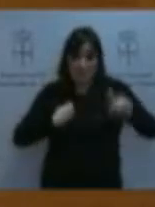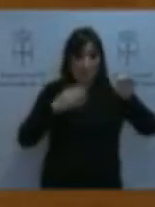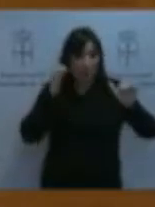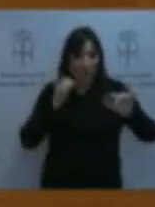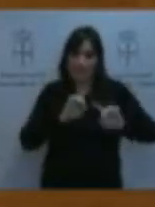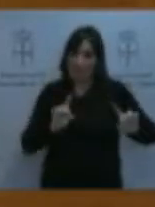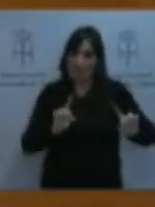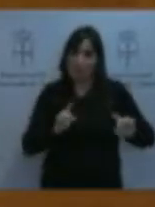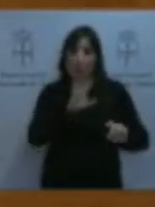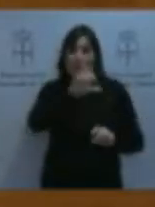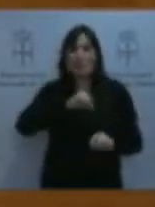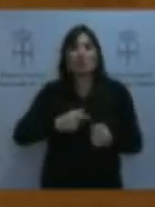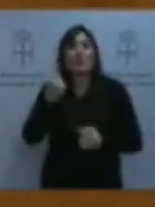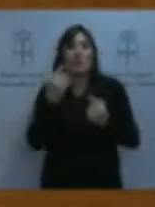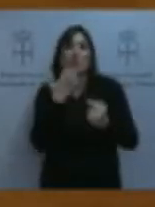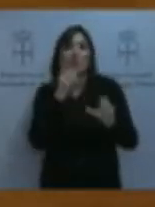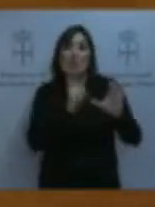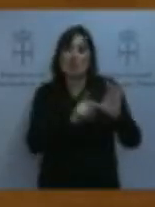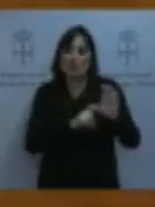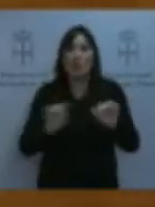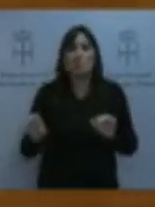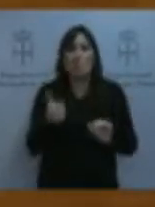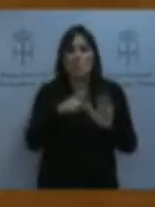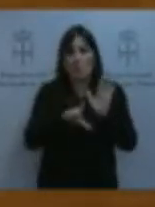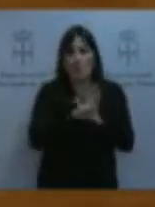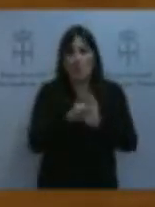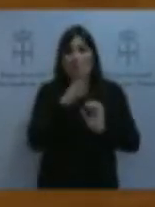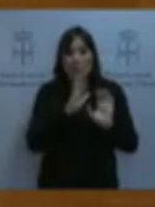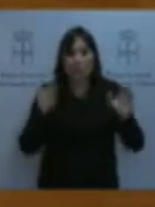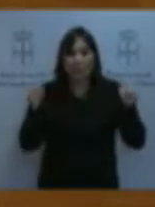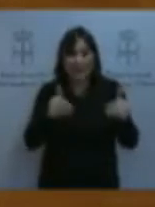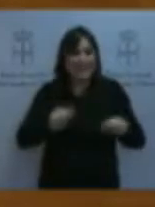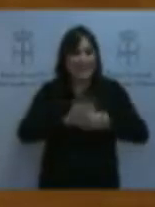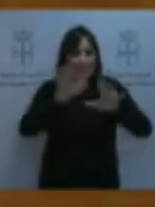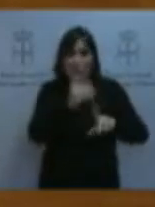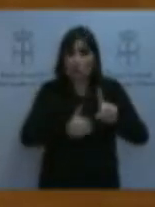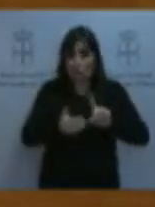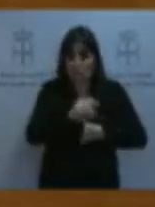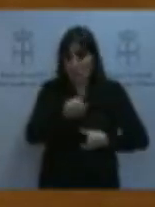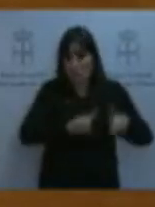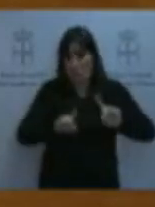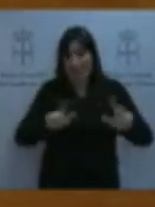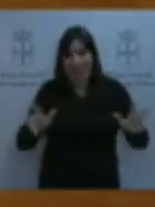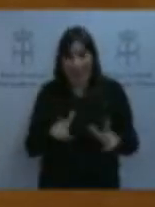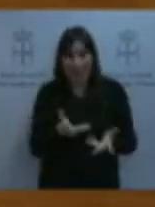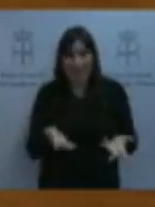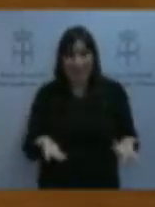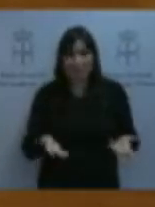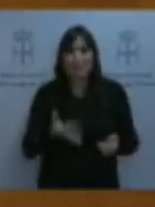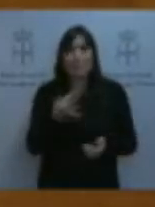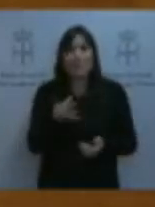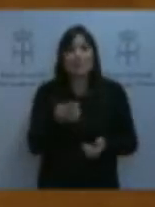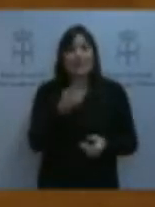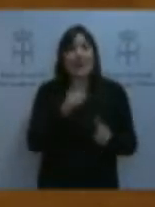han aprobado leyes que afrontan con claridad la solución de este gravísimo asunto. Y así la Ley de Función Pública